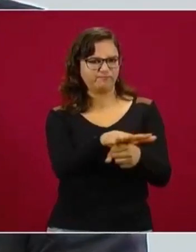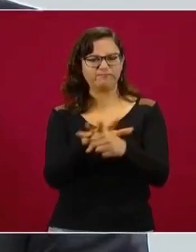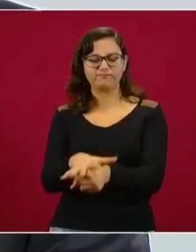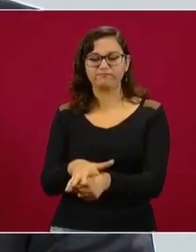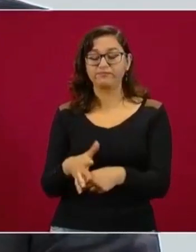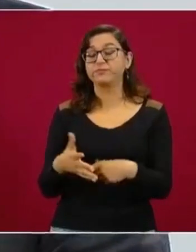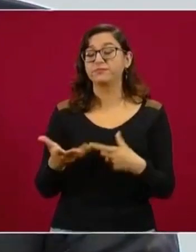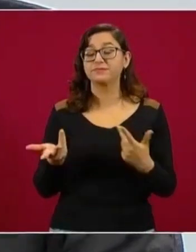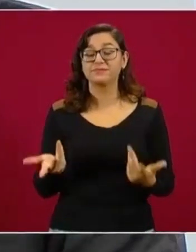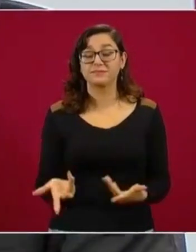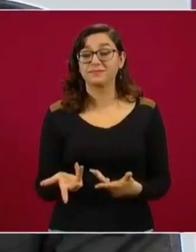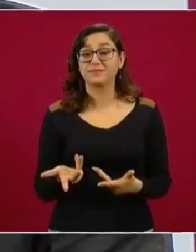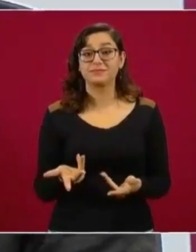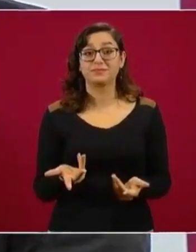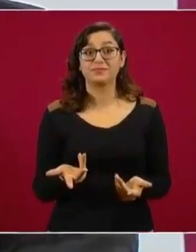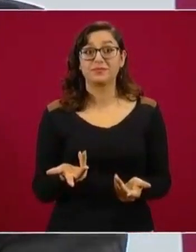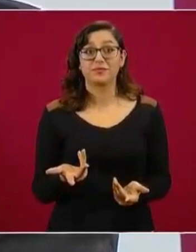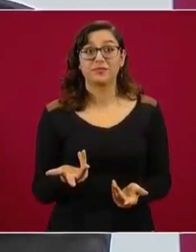de